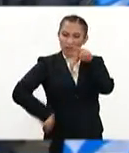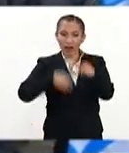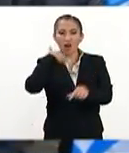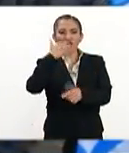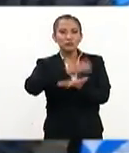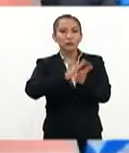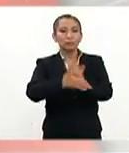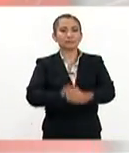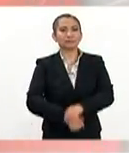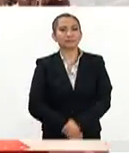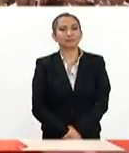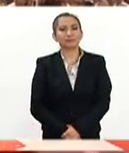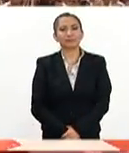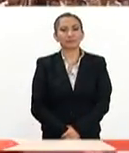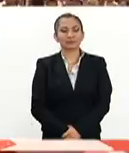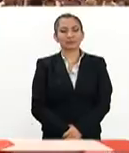corrupción.